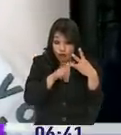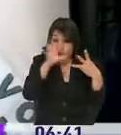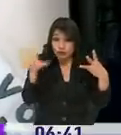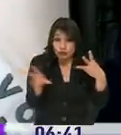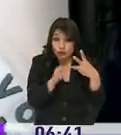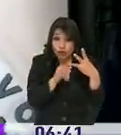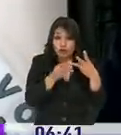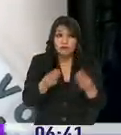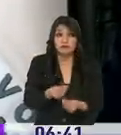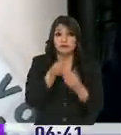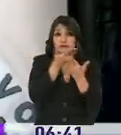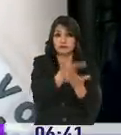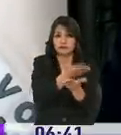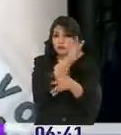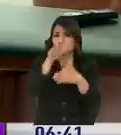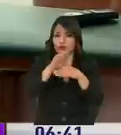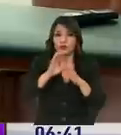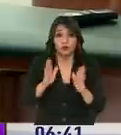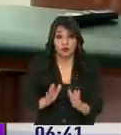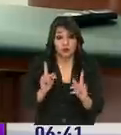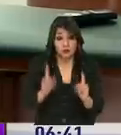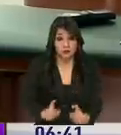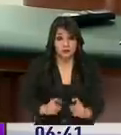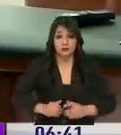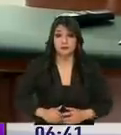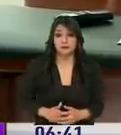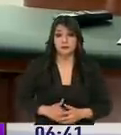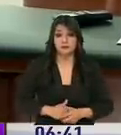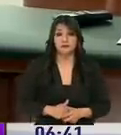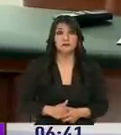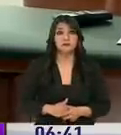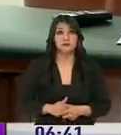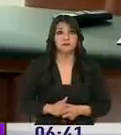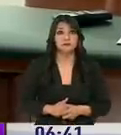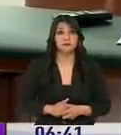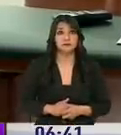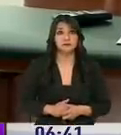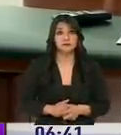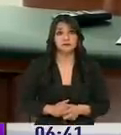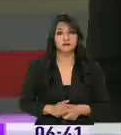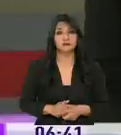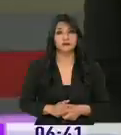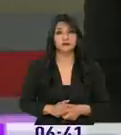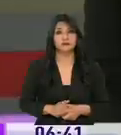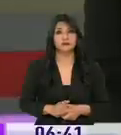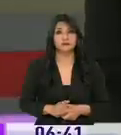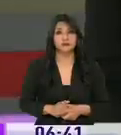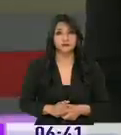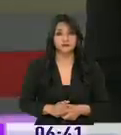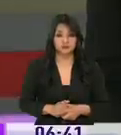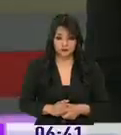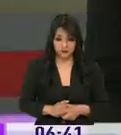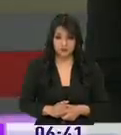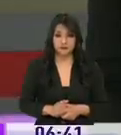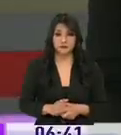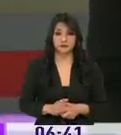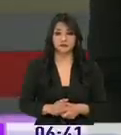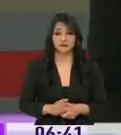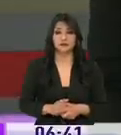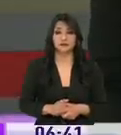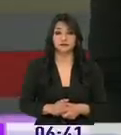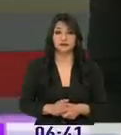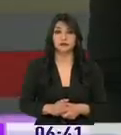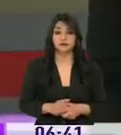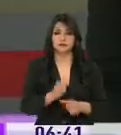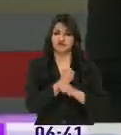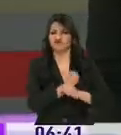en conocimiento de todos los ecuatorianos. Informó Héctor Romero. El uso excesivo de la fuerza